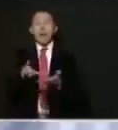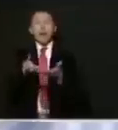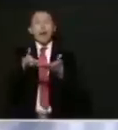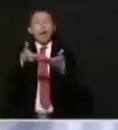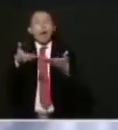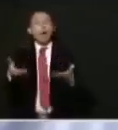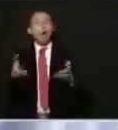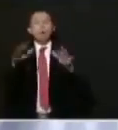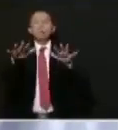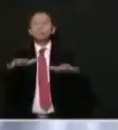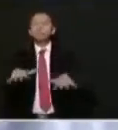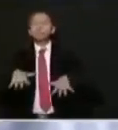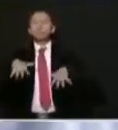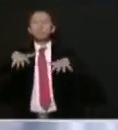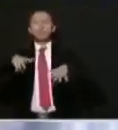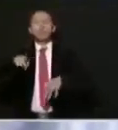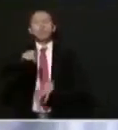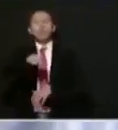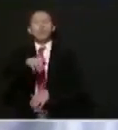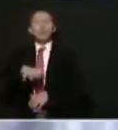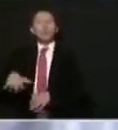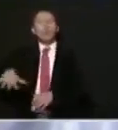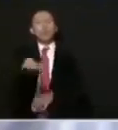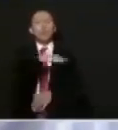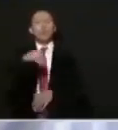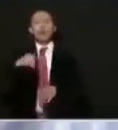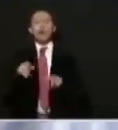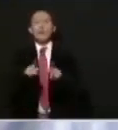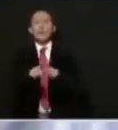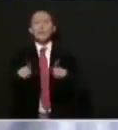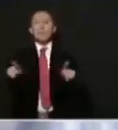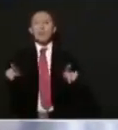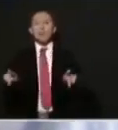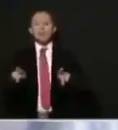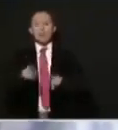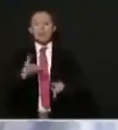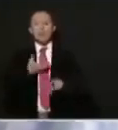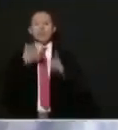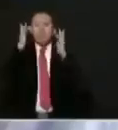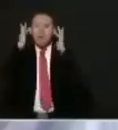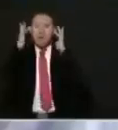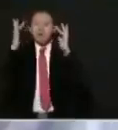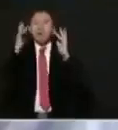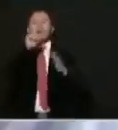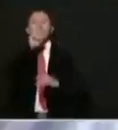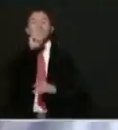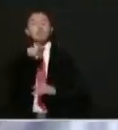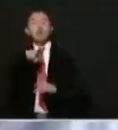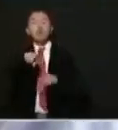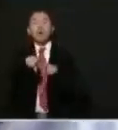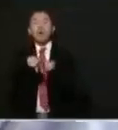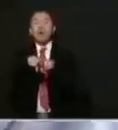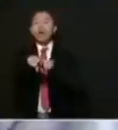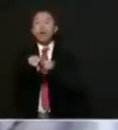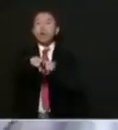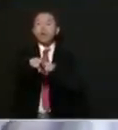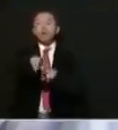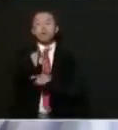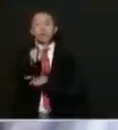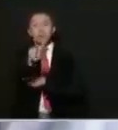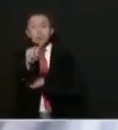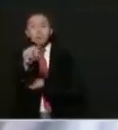presente aquí, en esta gran plaza sagrada, y aquellos hermanos que nos ven desde los medios